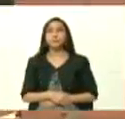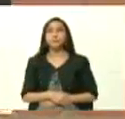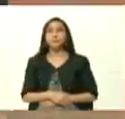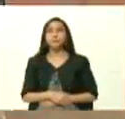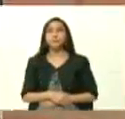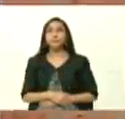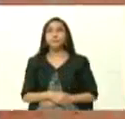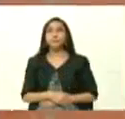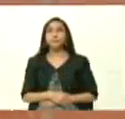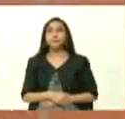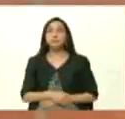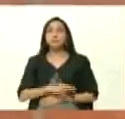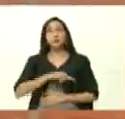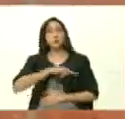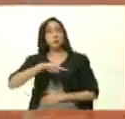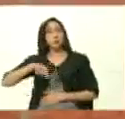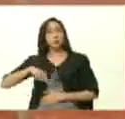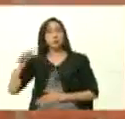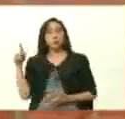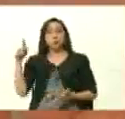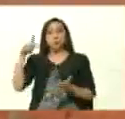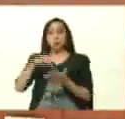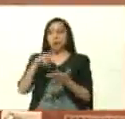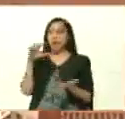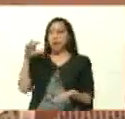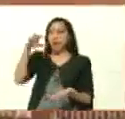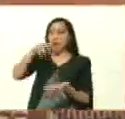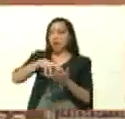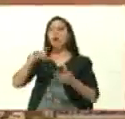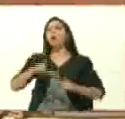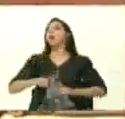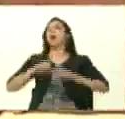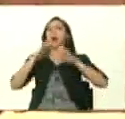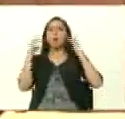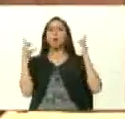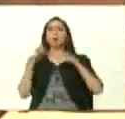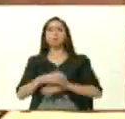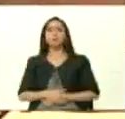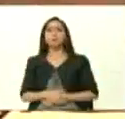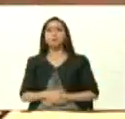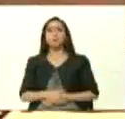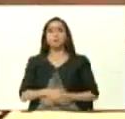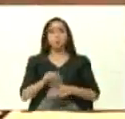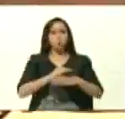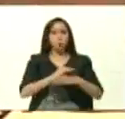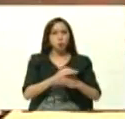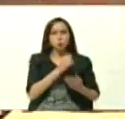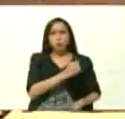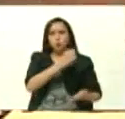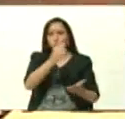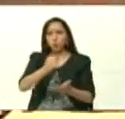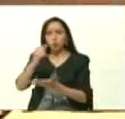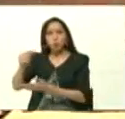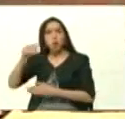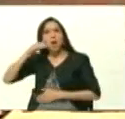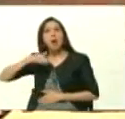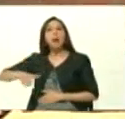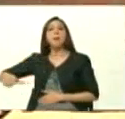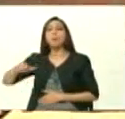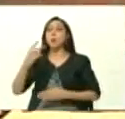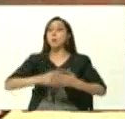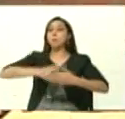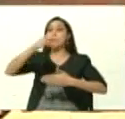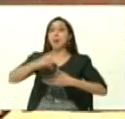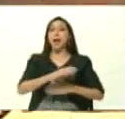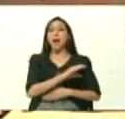Así es, José Manuel, nosotros estamos en el estado La Guaira, donde el plan Cayapa Proteína Animal para el Pueblo, también